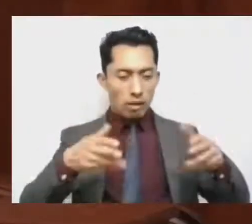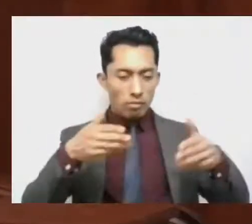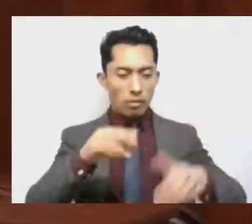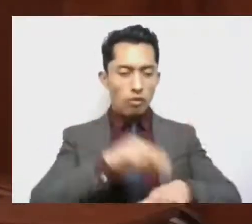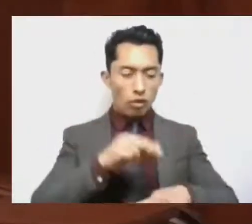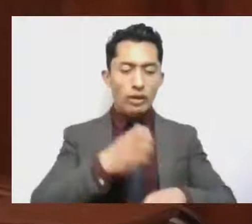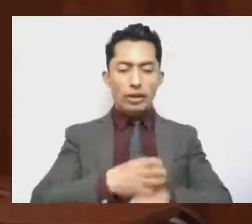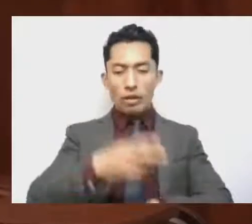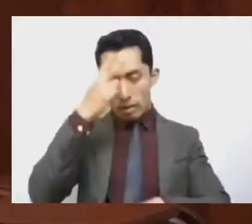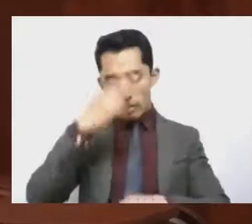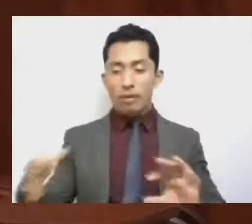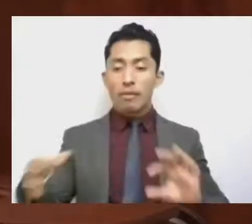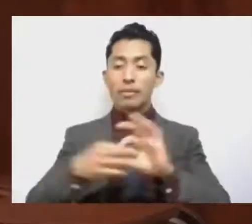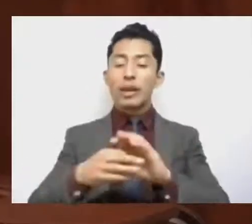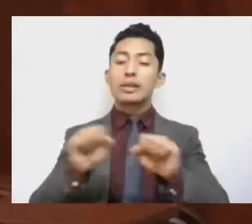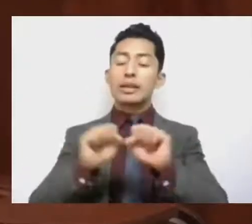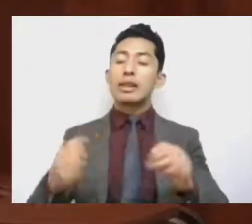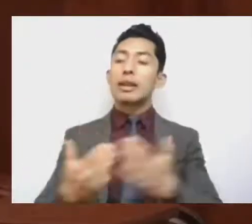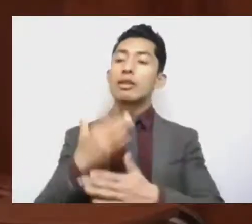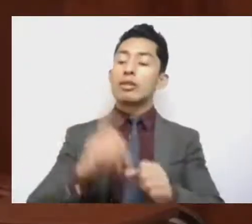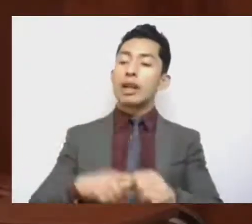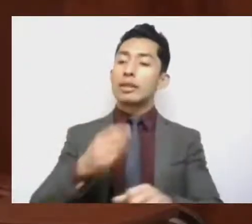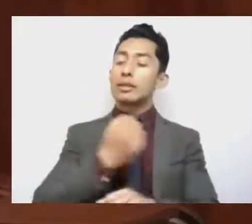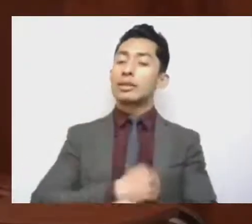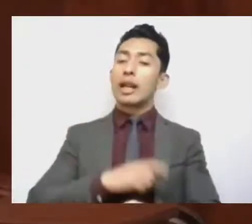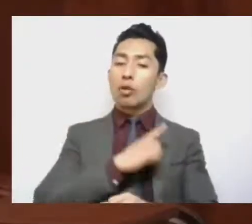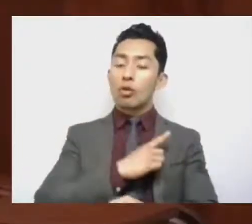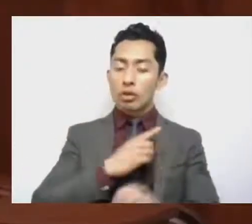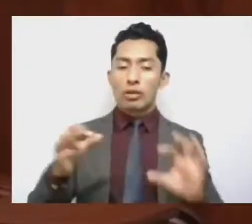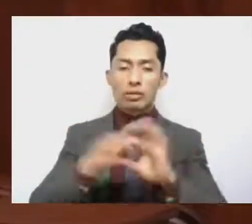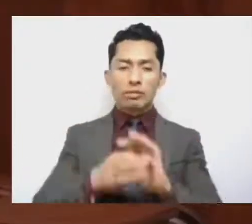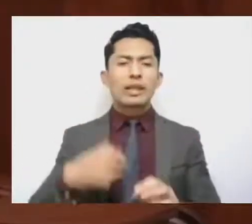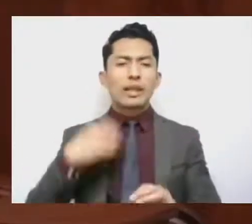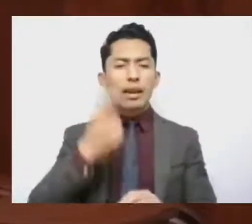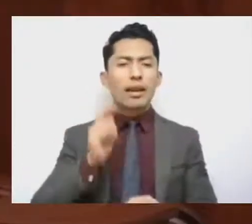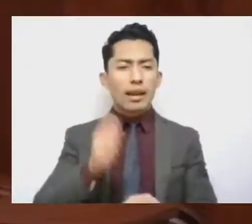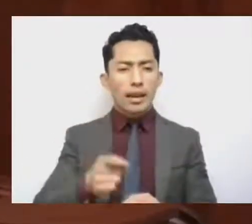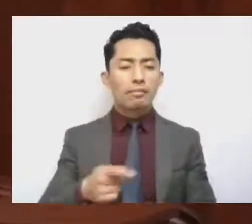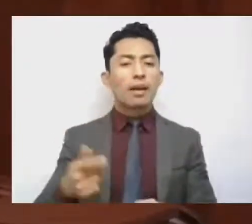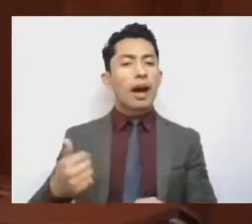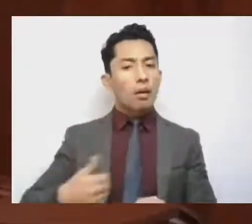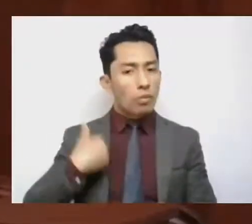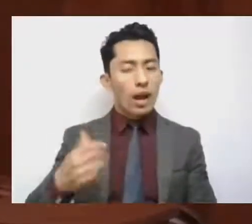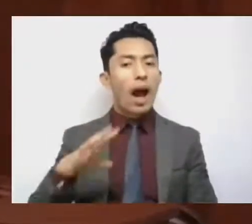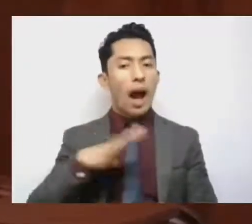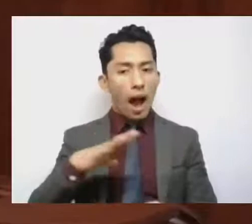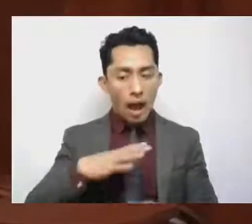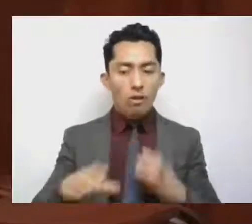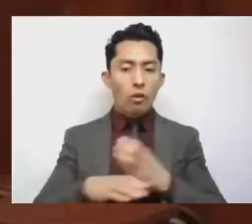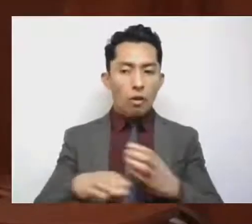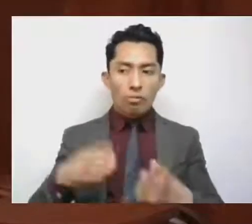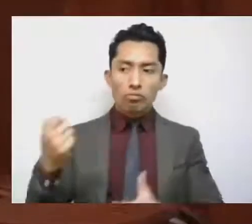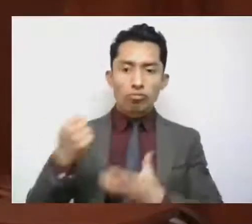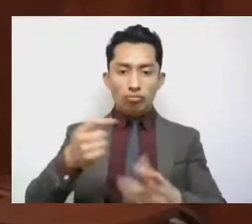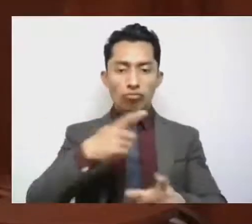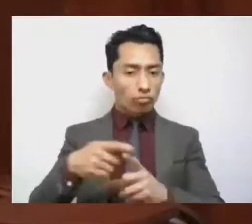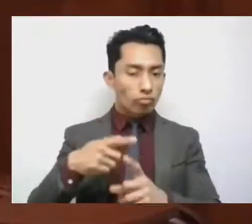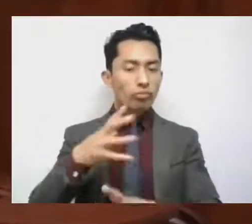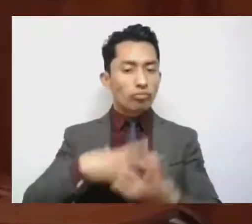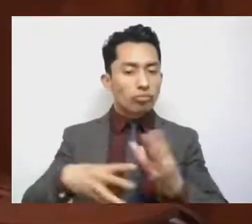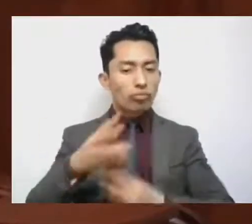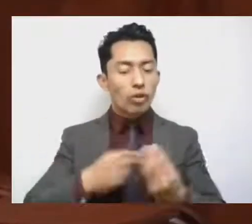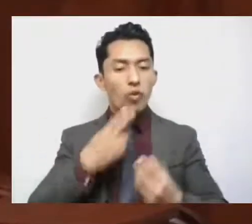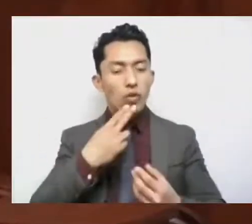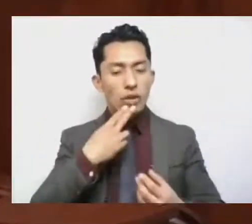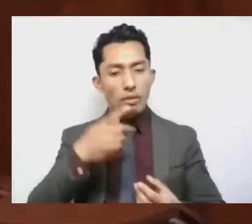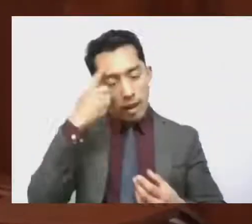Sistema Nacional de Salud, buscando aprovechar al máximo los recursos disponibles y poder brindar una mejor